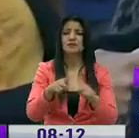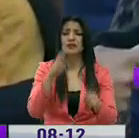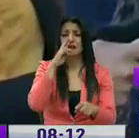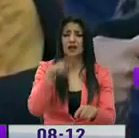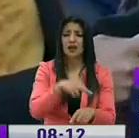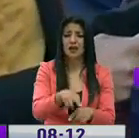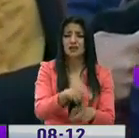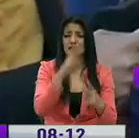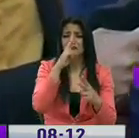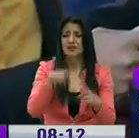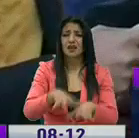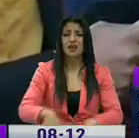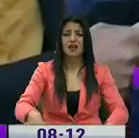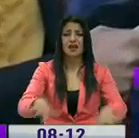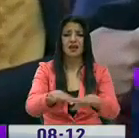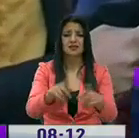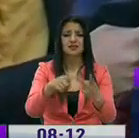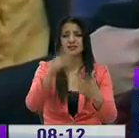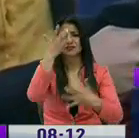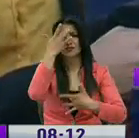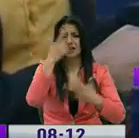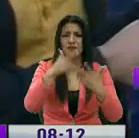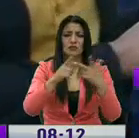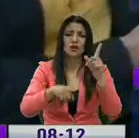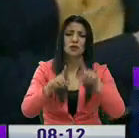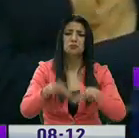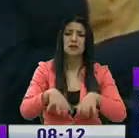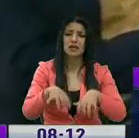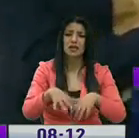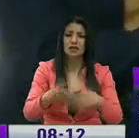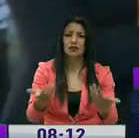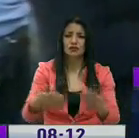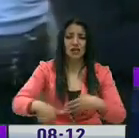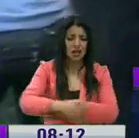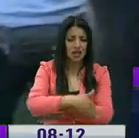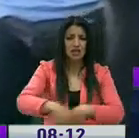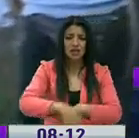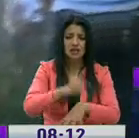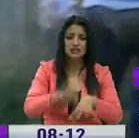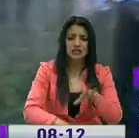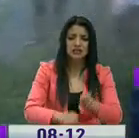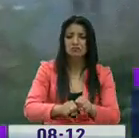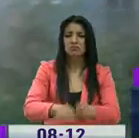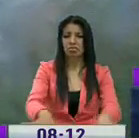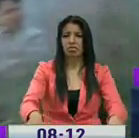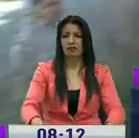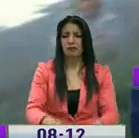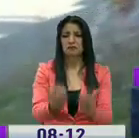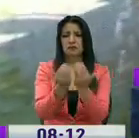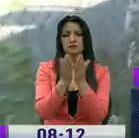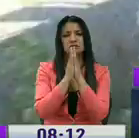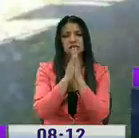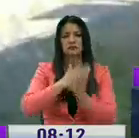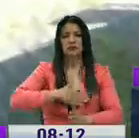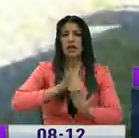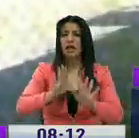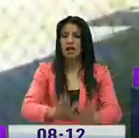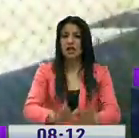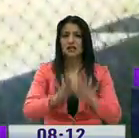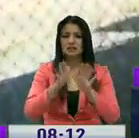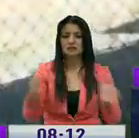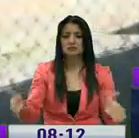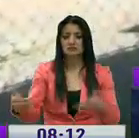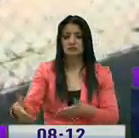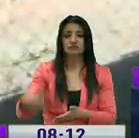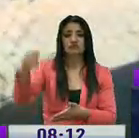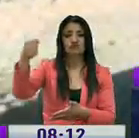hay una infestación de ratas, hay enfermedades, muchos perros callejeros que rompen la basura, entonces nuestro principal pedido sería ese, unos